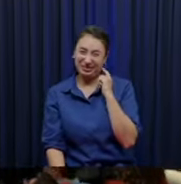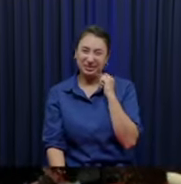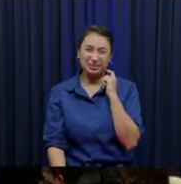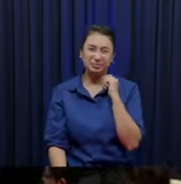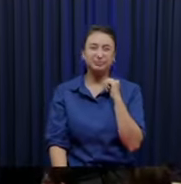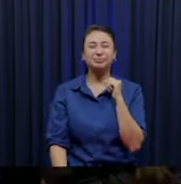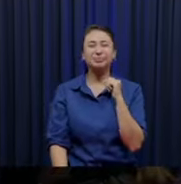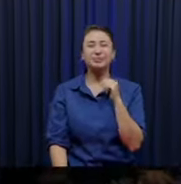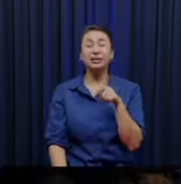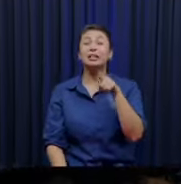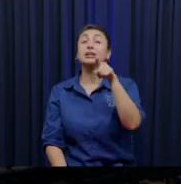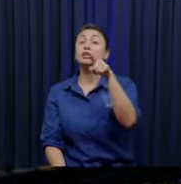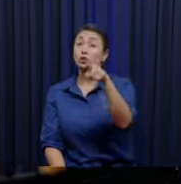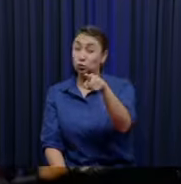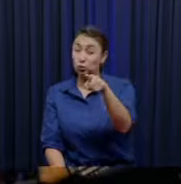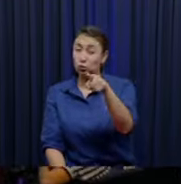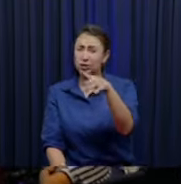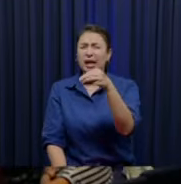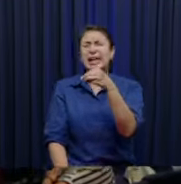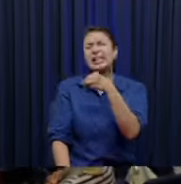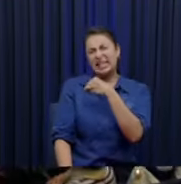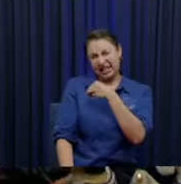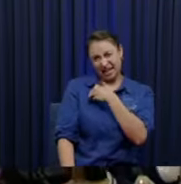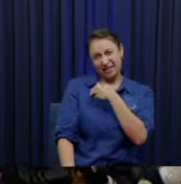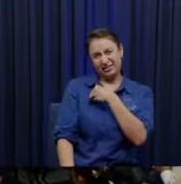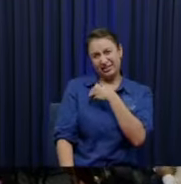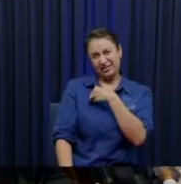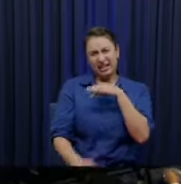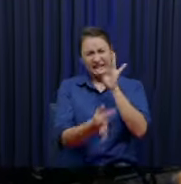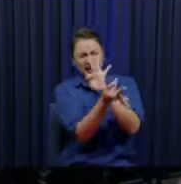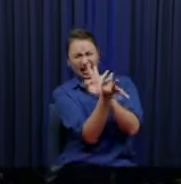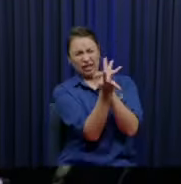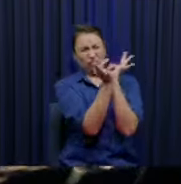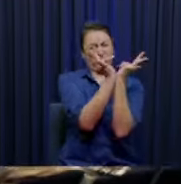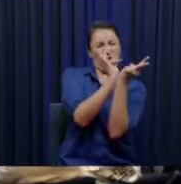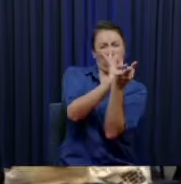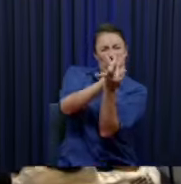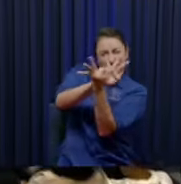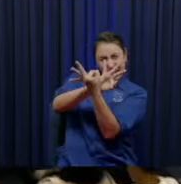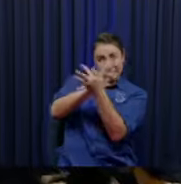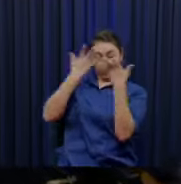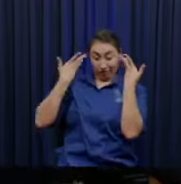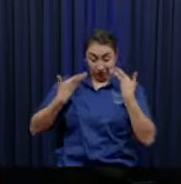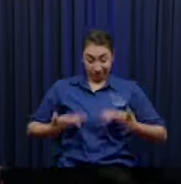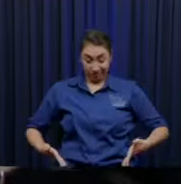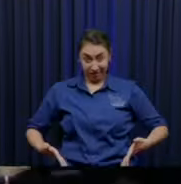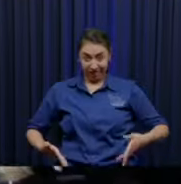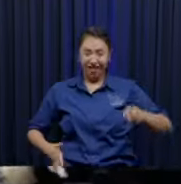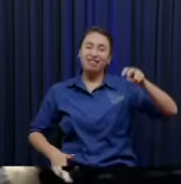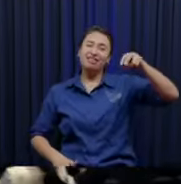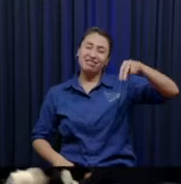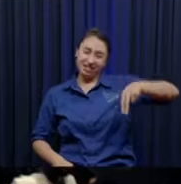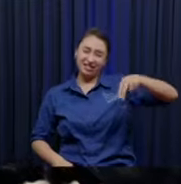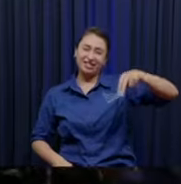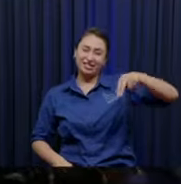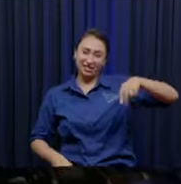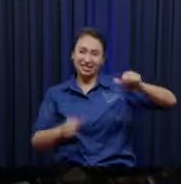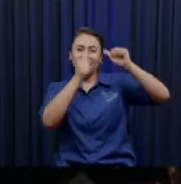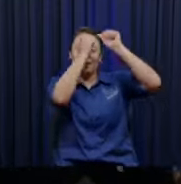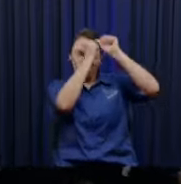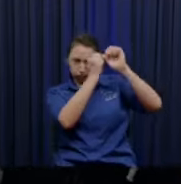Transfigura tus facciones severas, la sabiduría. Ilumina tu rostro. La renovación de la mente.